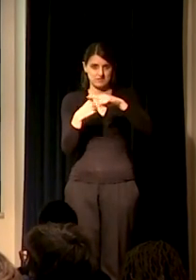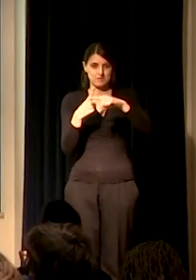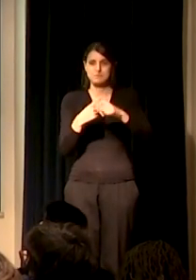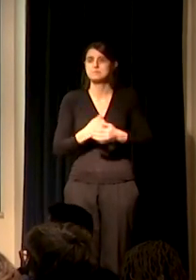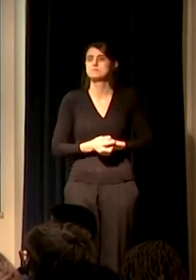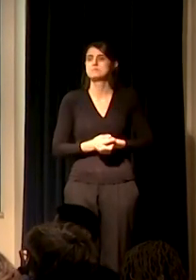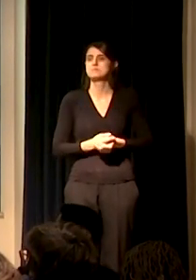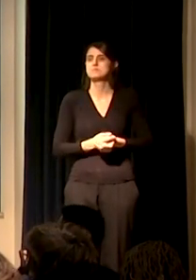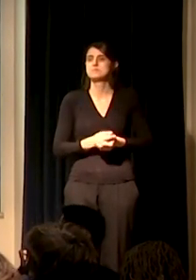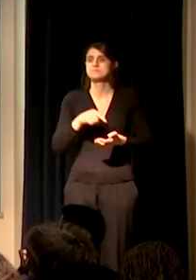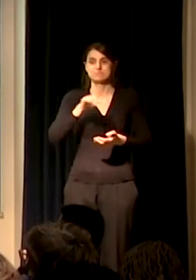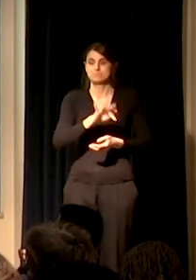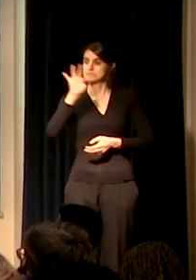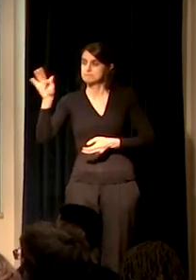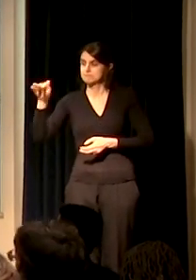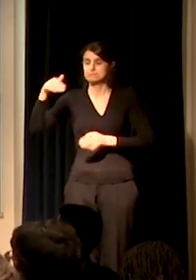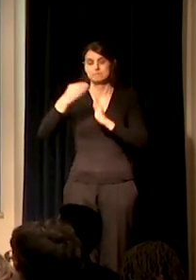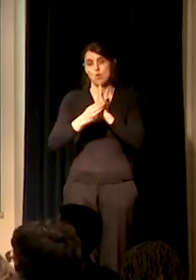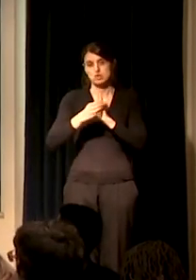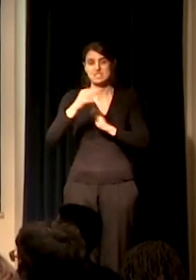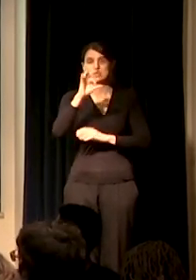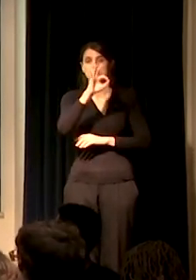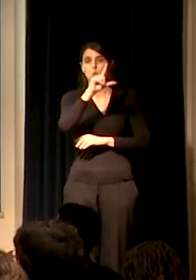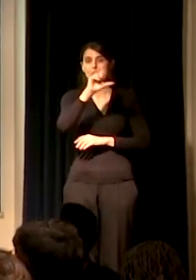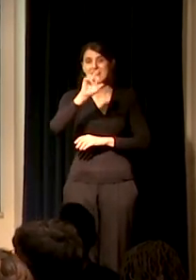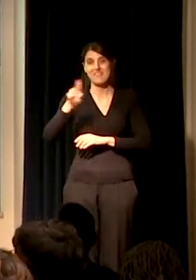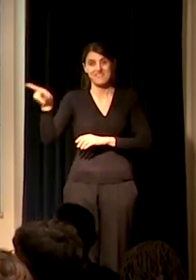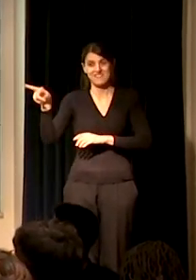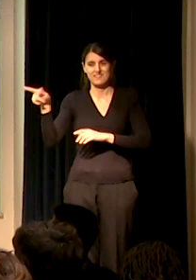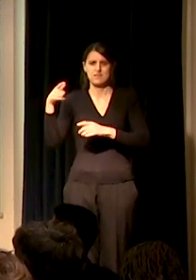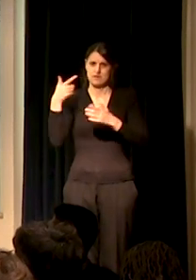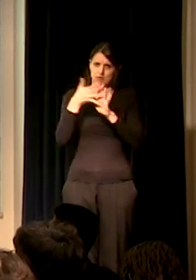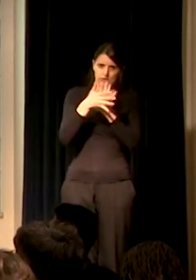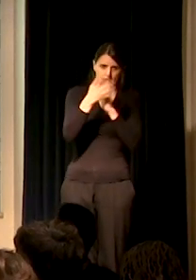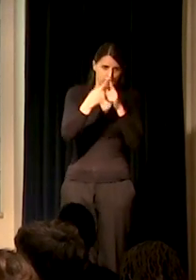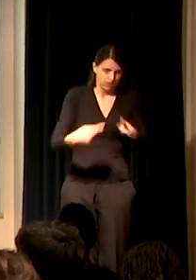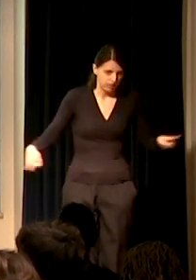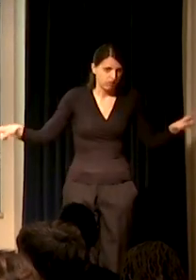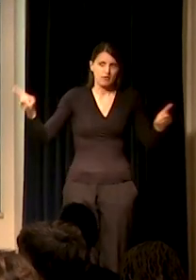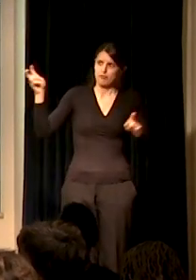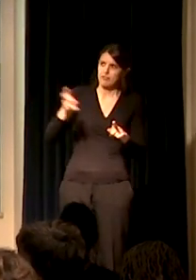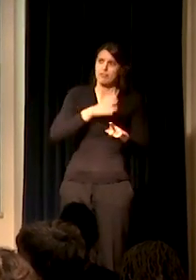paso a Montse Soulé, que viene del departamento de... es muy largo de explicar, con lo cual...